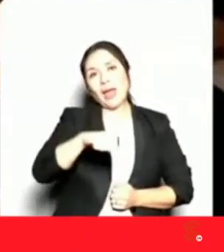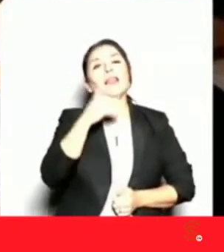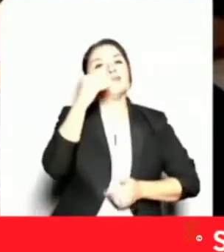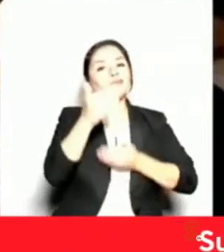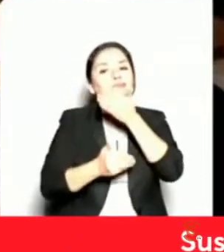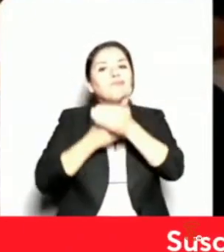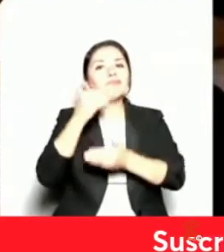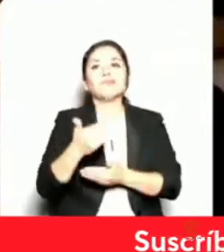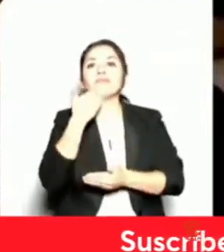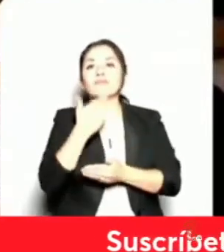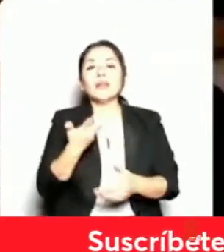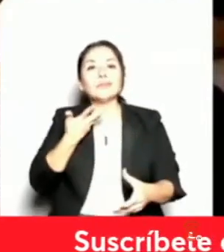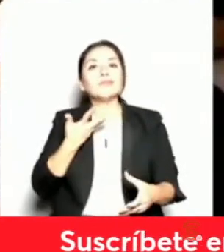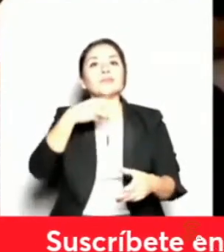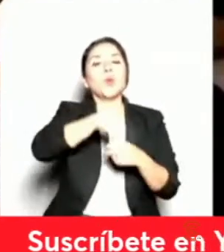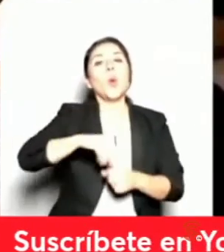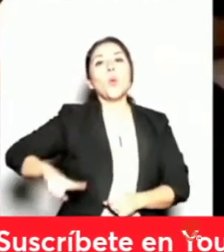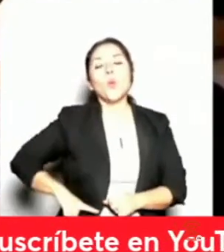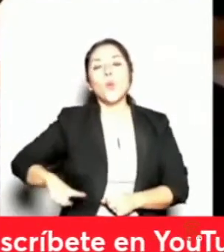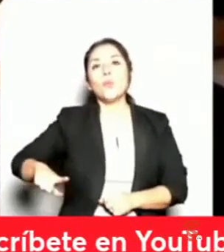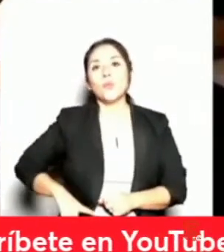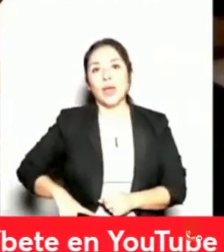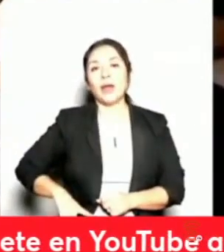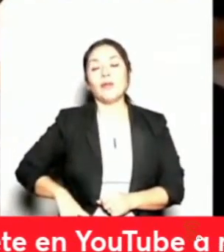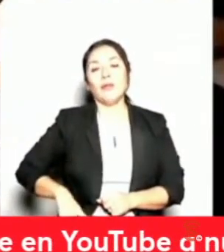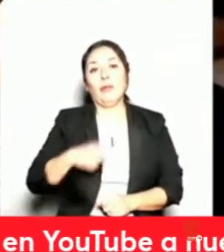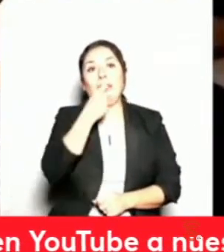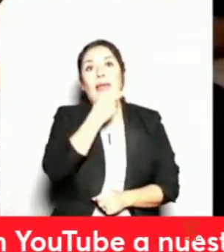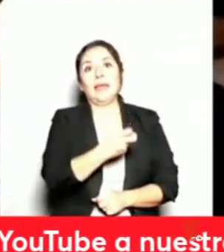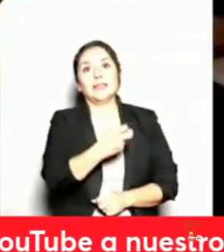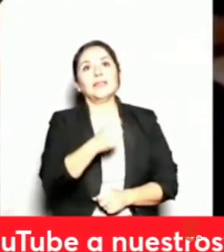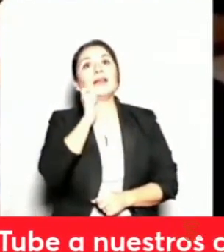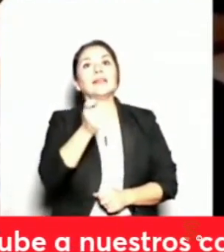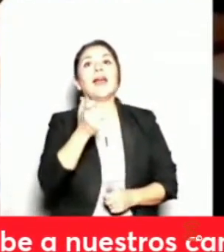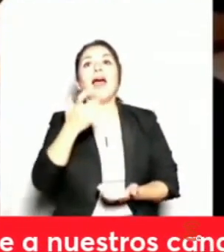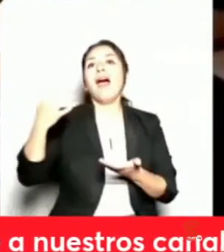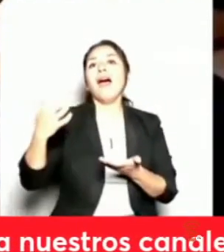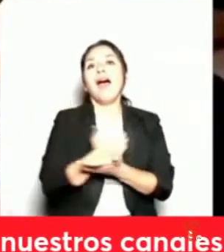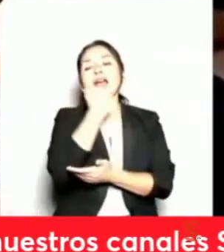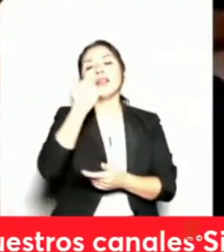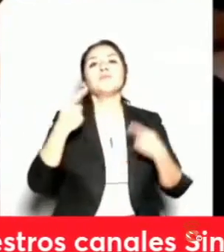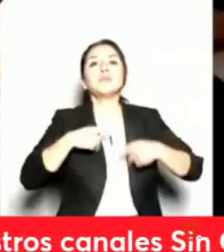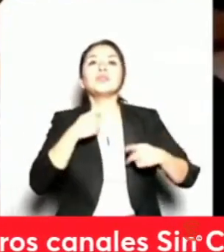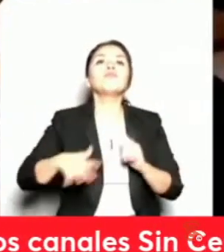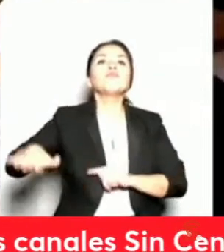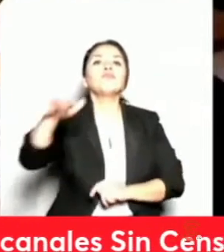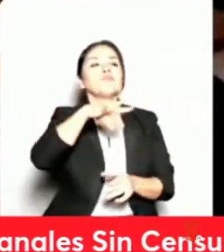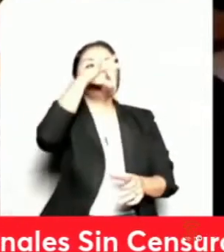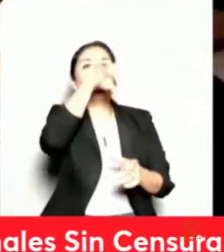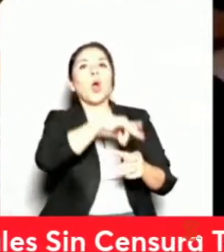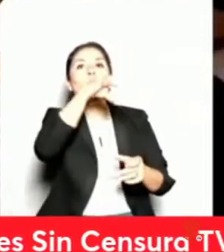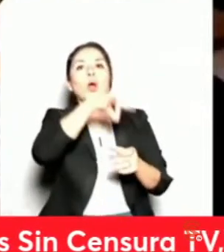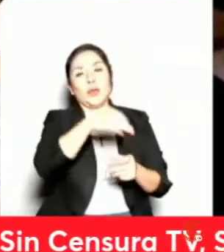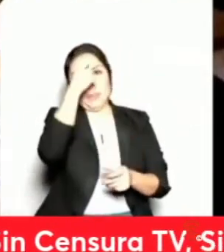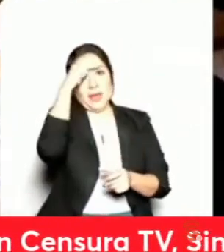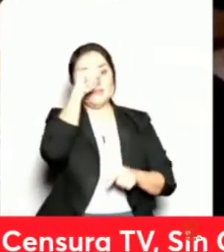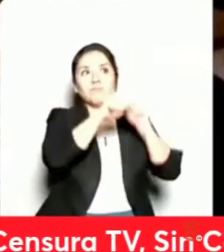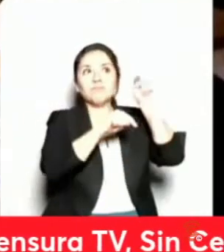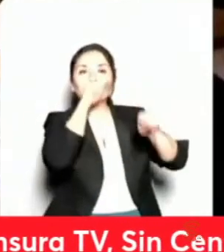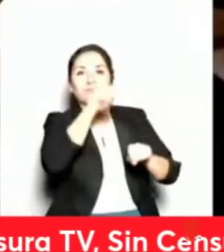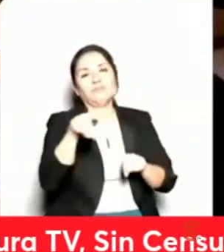la integración del gobierno que ha sido electo por voluntad mayoritaria de